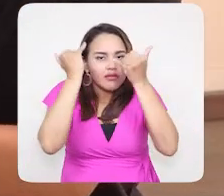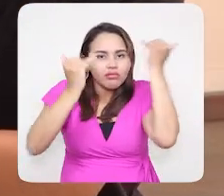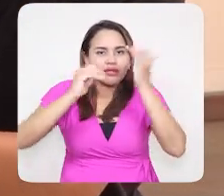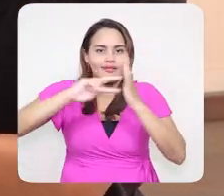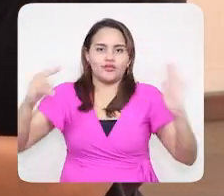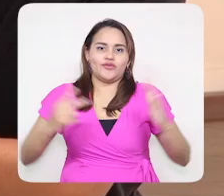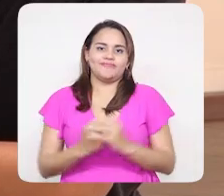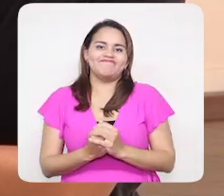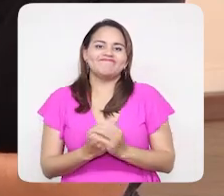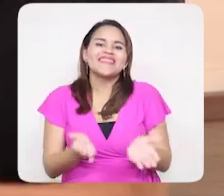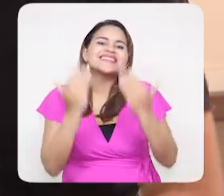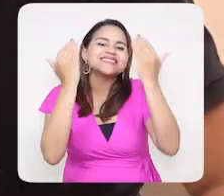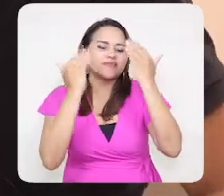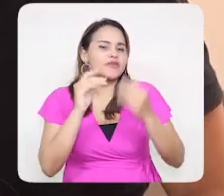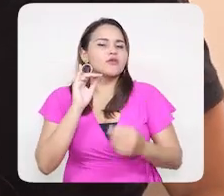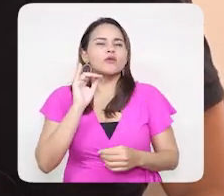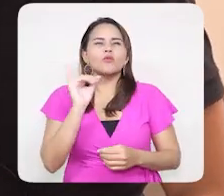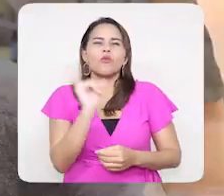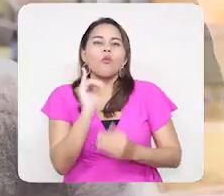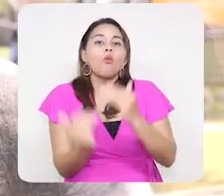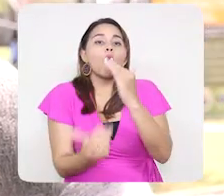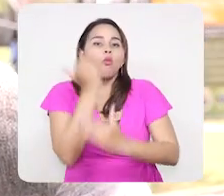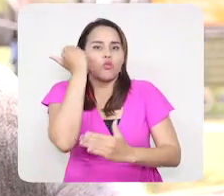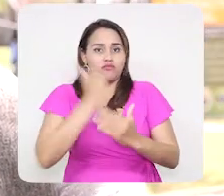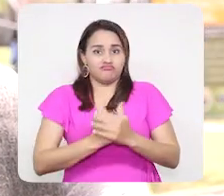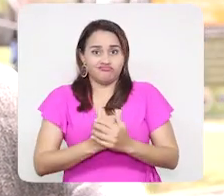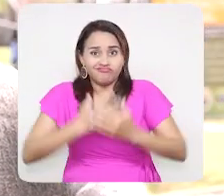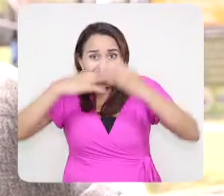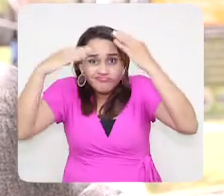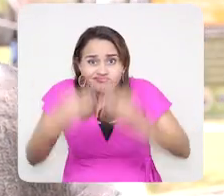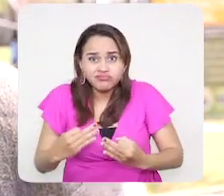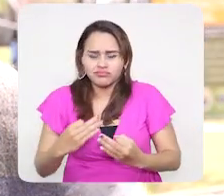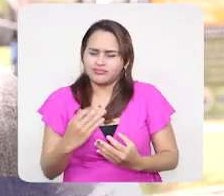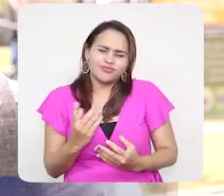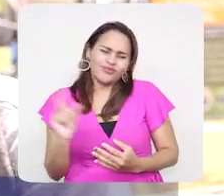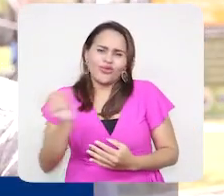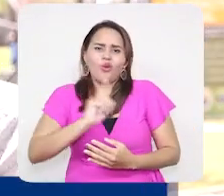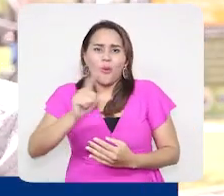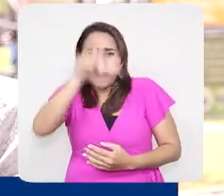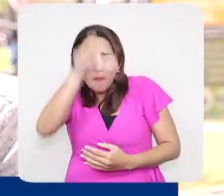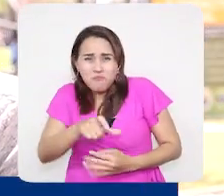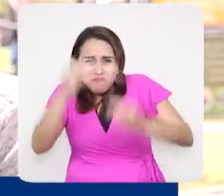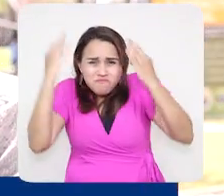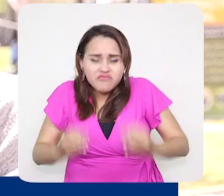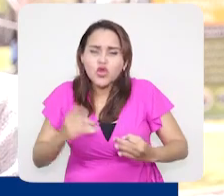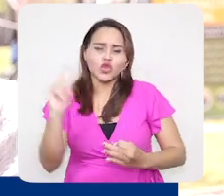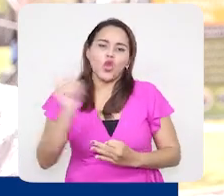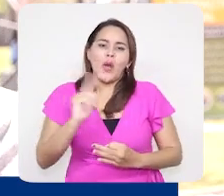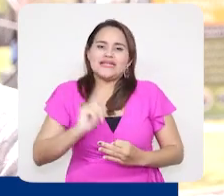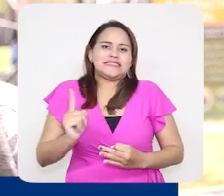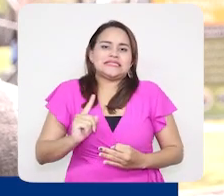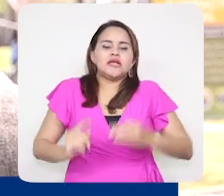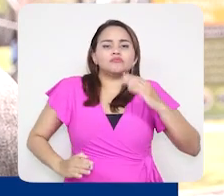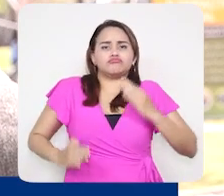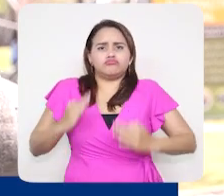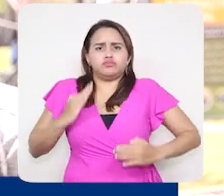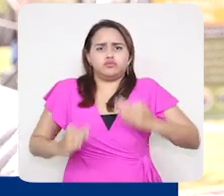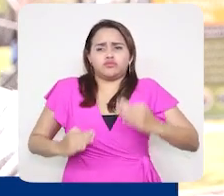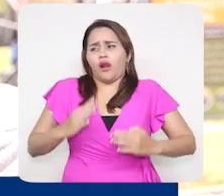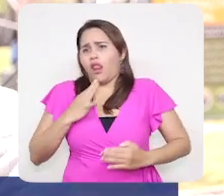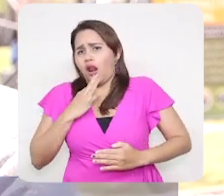otras tecnologías. Me parece que es innovadora porque es algo fuera de lo convencional, no es una persona la que te está